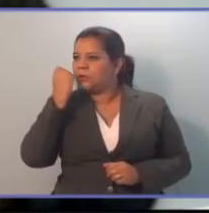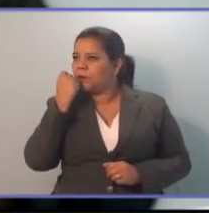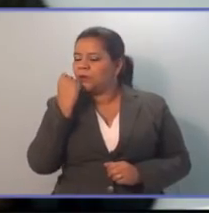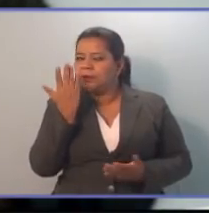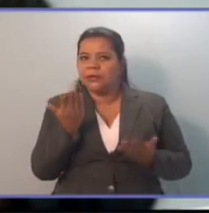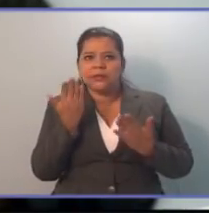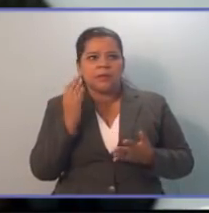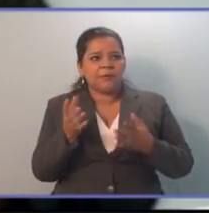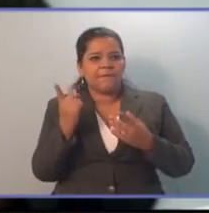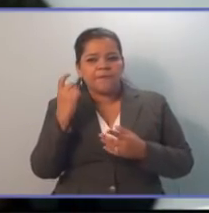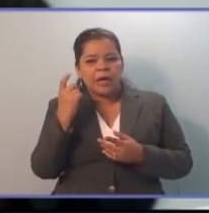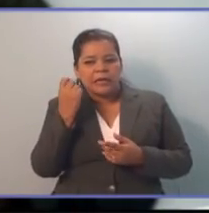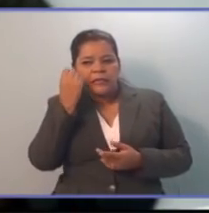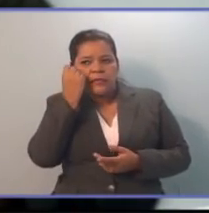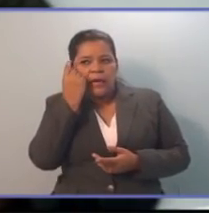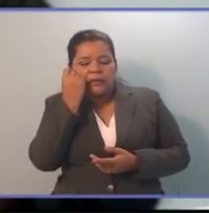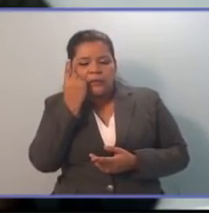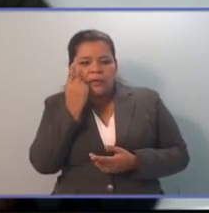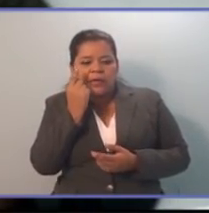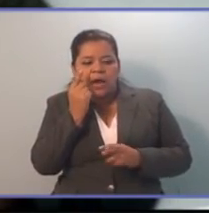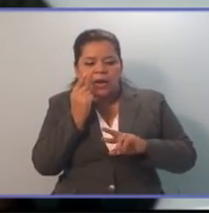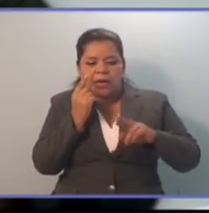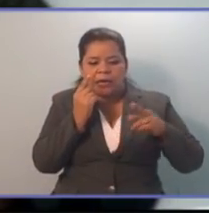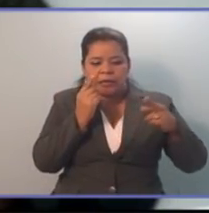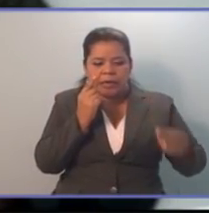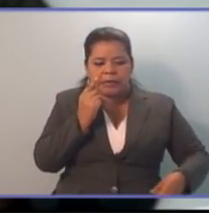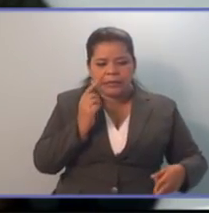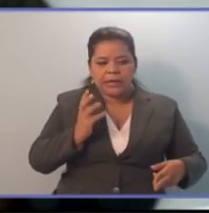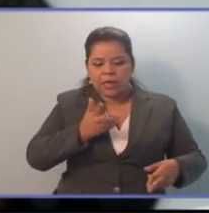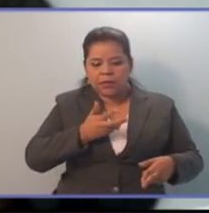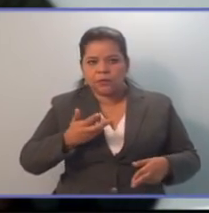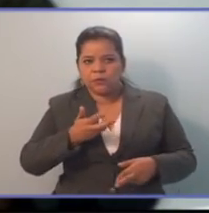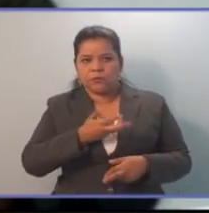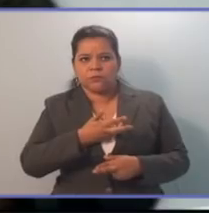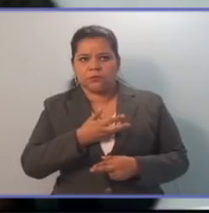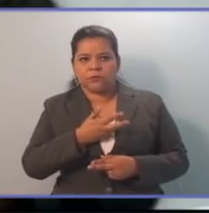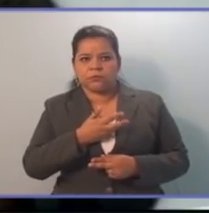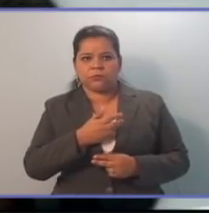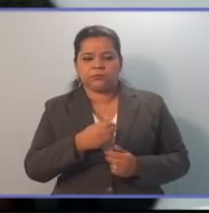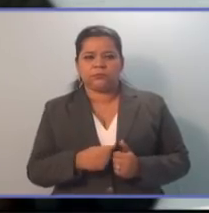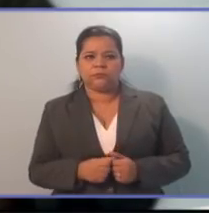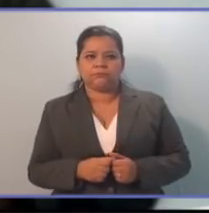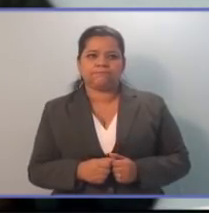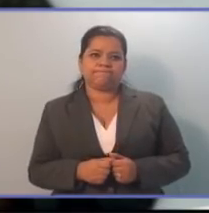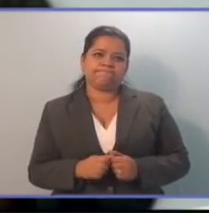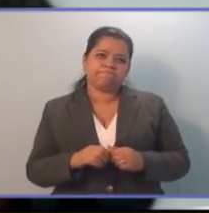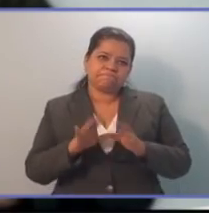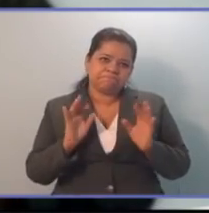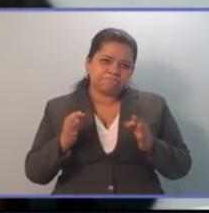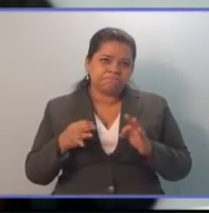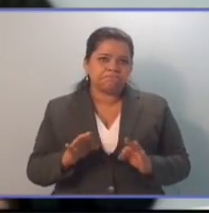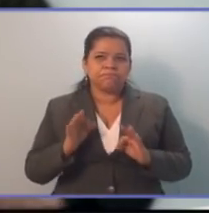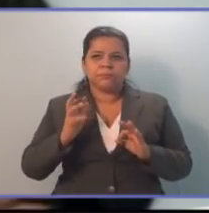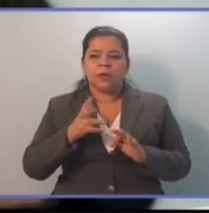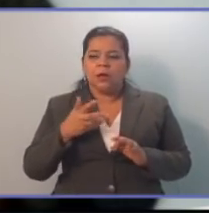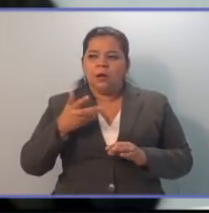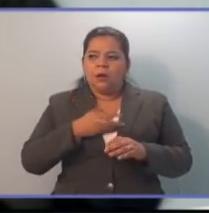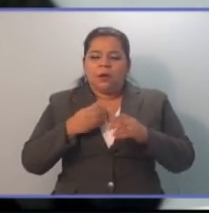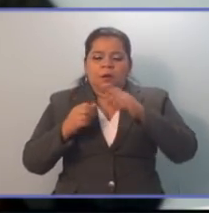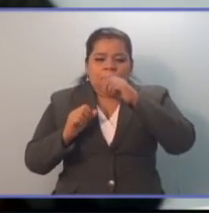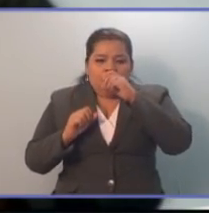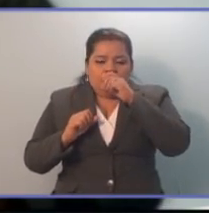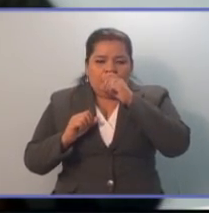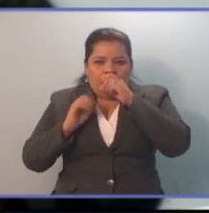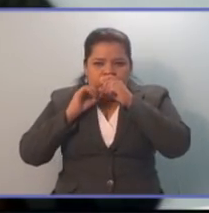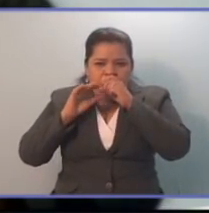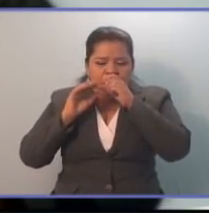la realidad que nosotros vivimos. Eso sería como alguna crítica que podría